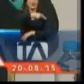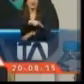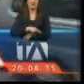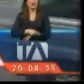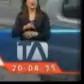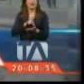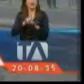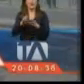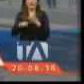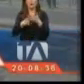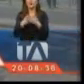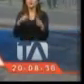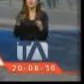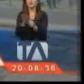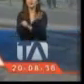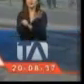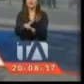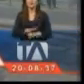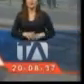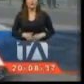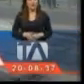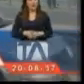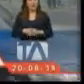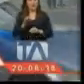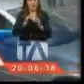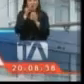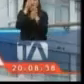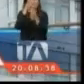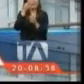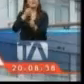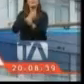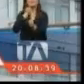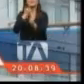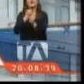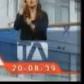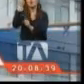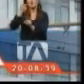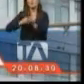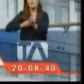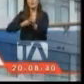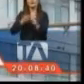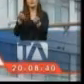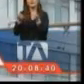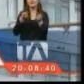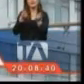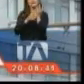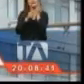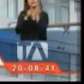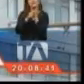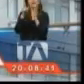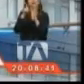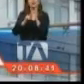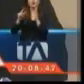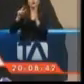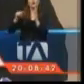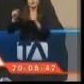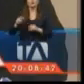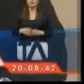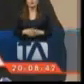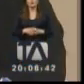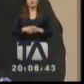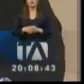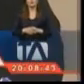está al día. Luego hizo una suerte de informe de labores de los 2 meses que estuvo al frente del Ministerio de Finanzas.